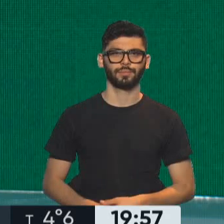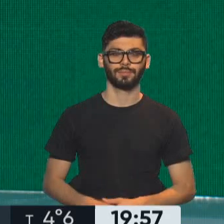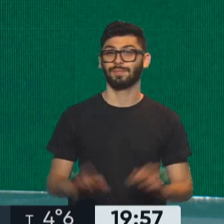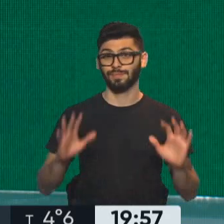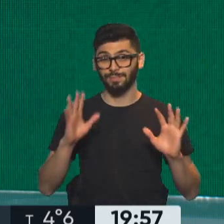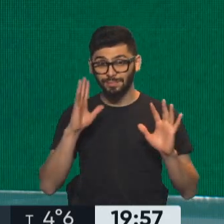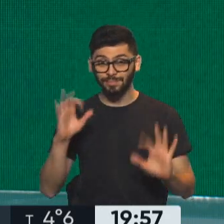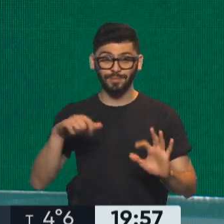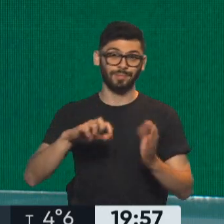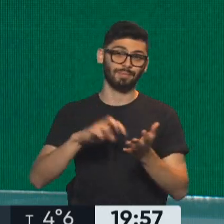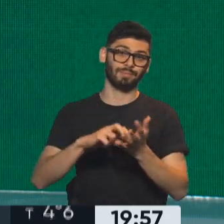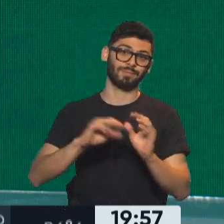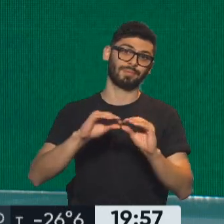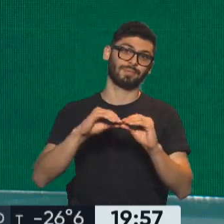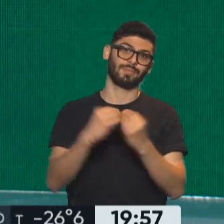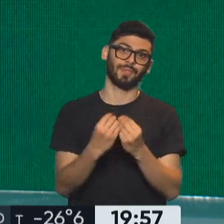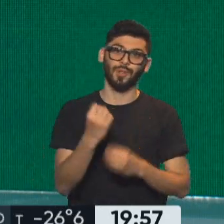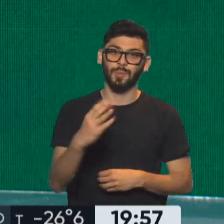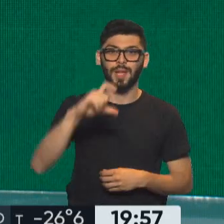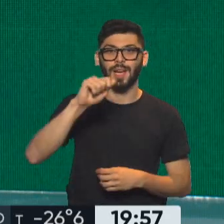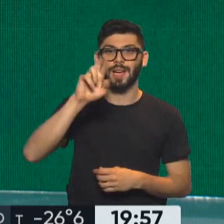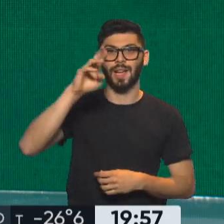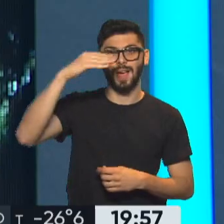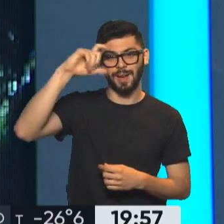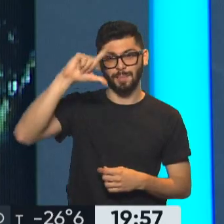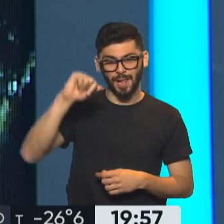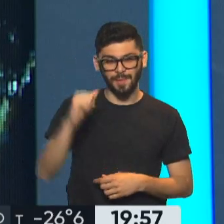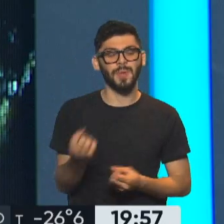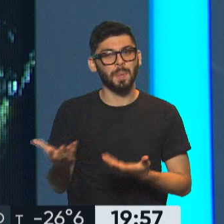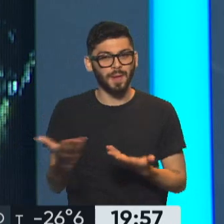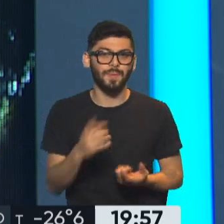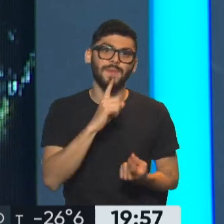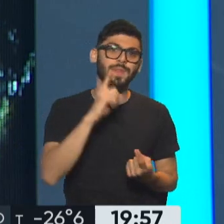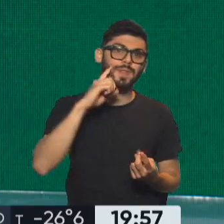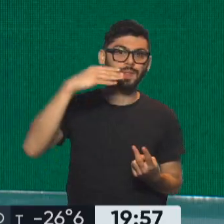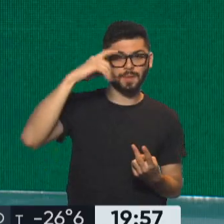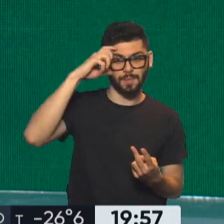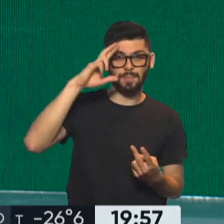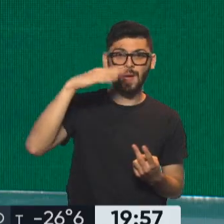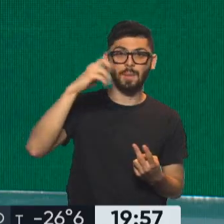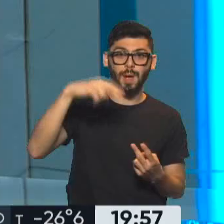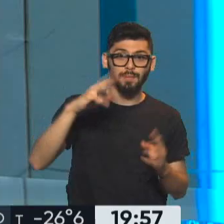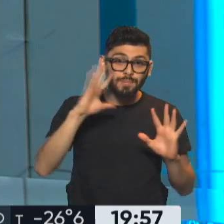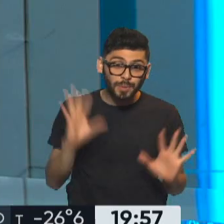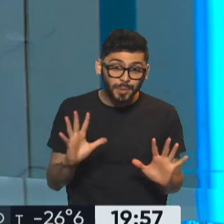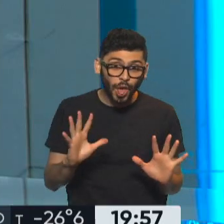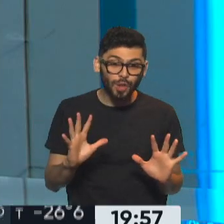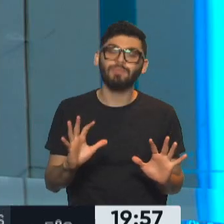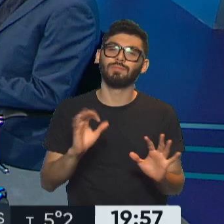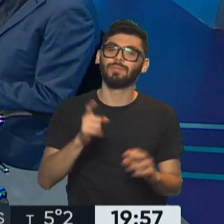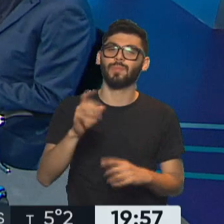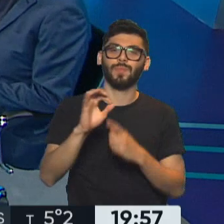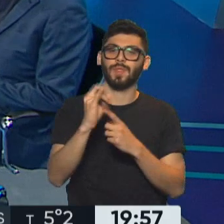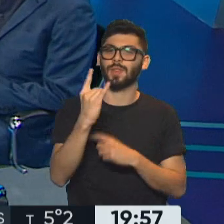Estamos listos para este cierre de edición. ¿Cómo estás, Carmela Bárbaro? Bienvenida. Gracias. Raúl Timerman, lo veo que está listo para arrancar la semana. Osvaldo